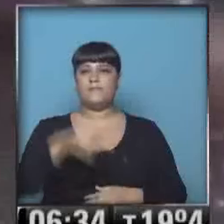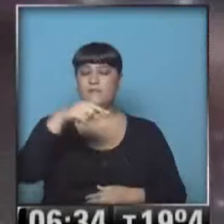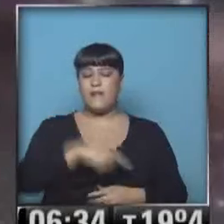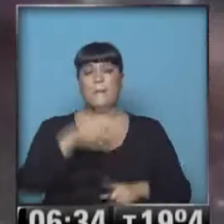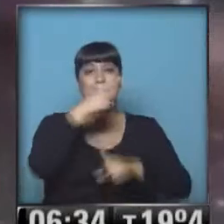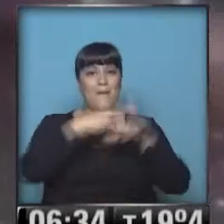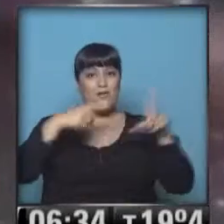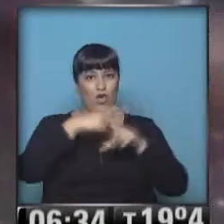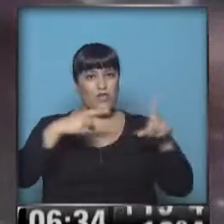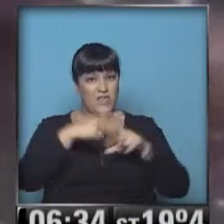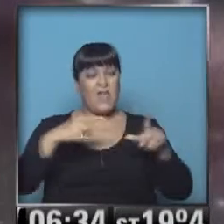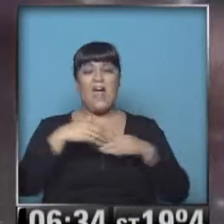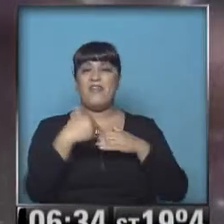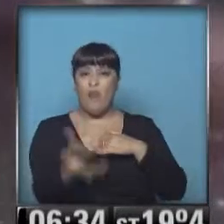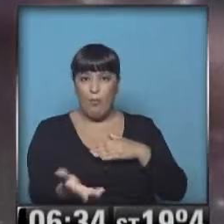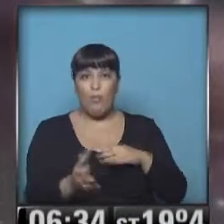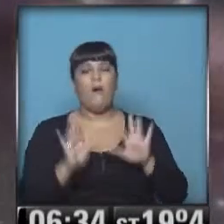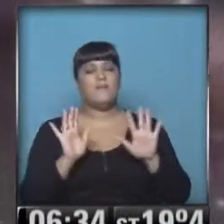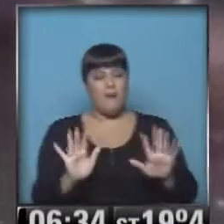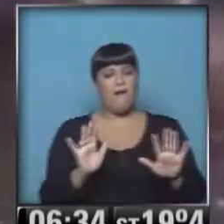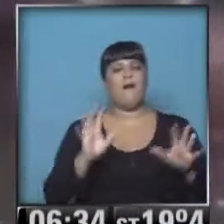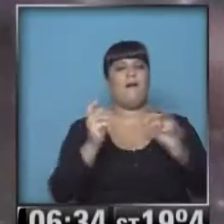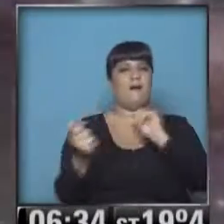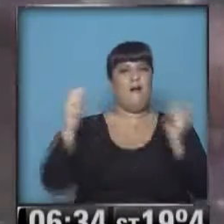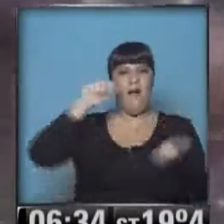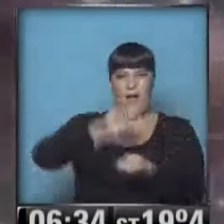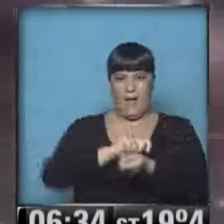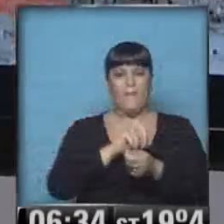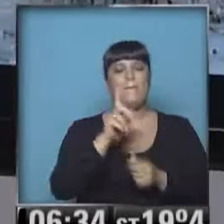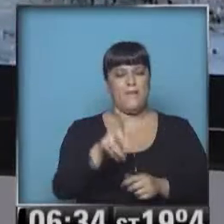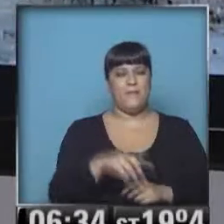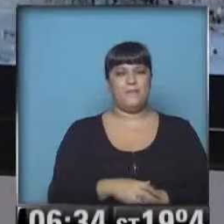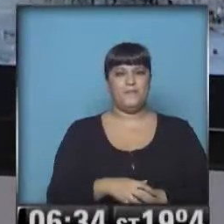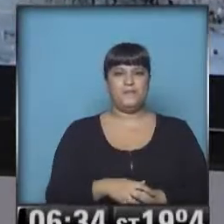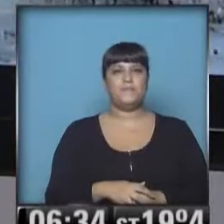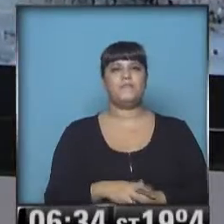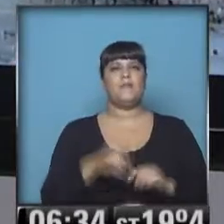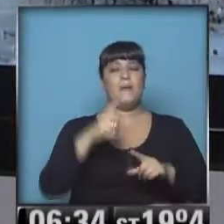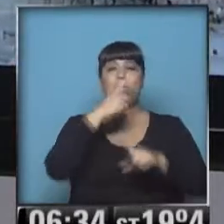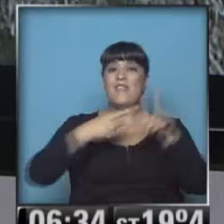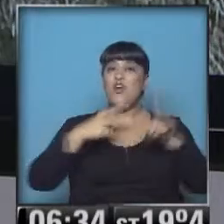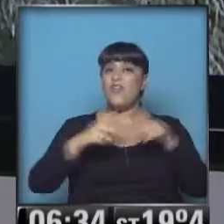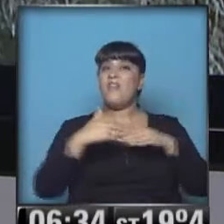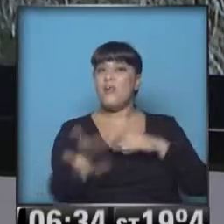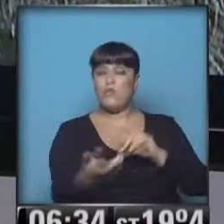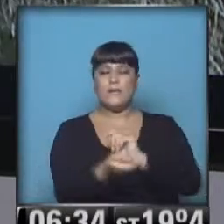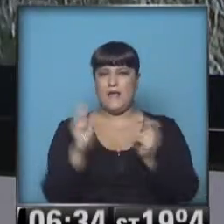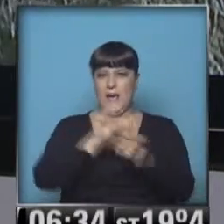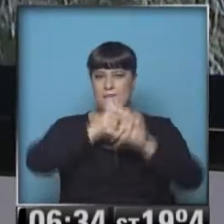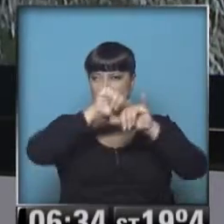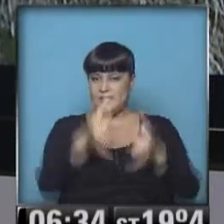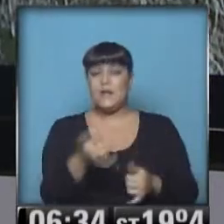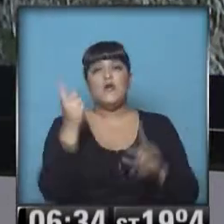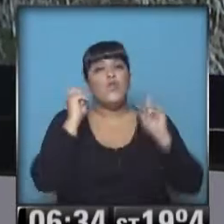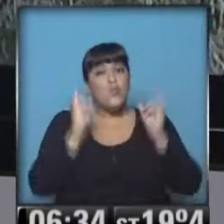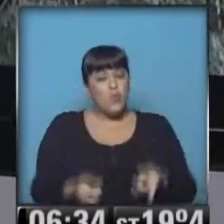Después del mediodía vamos a tener un cambio en la situación meteorológica, después del mediodía. De todos